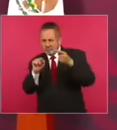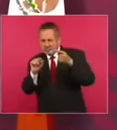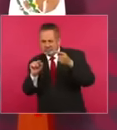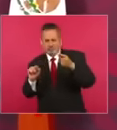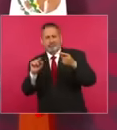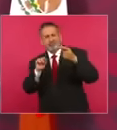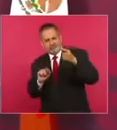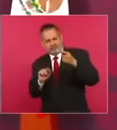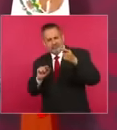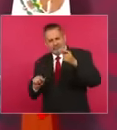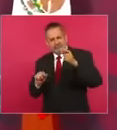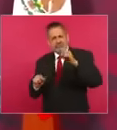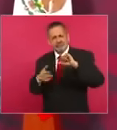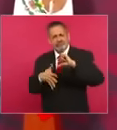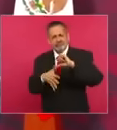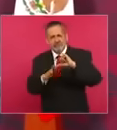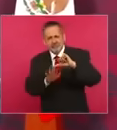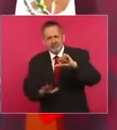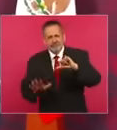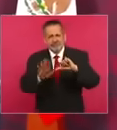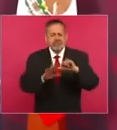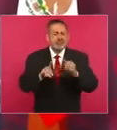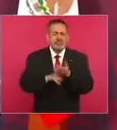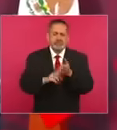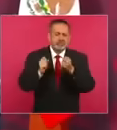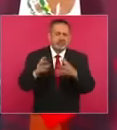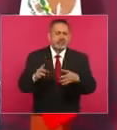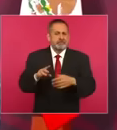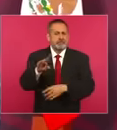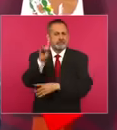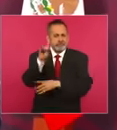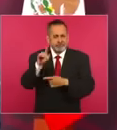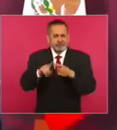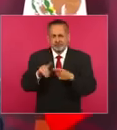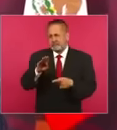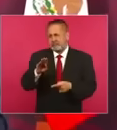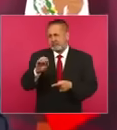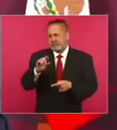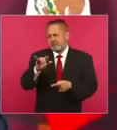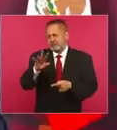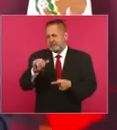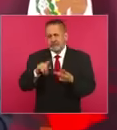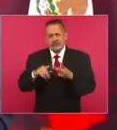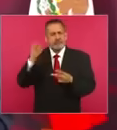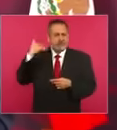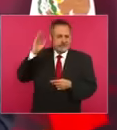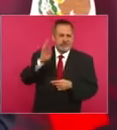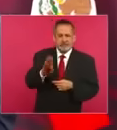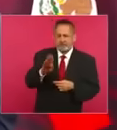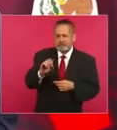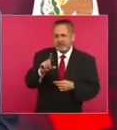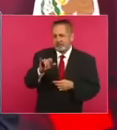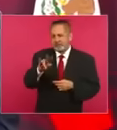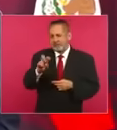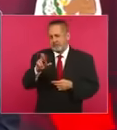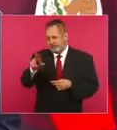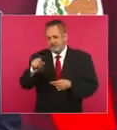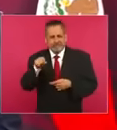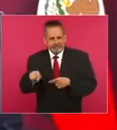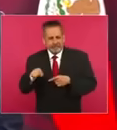la libertad de Bolivia, que se llamaba Bolívar precisamente,